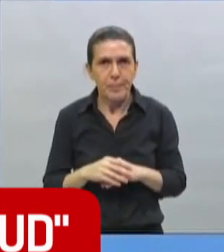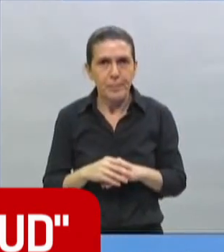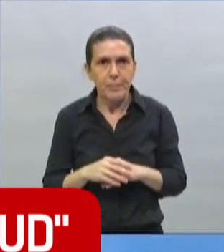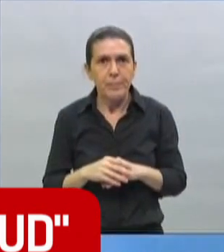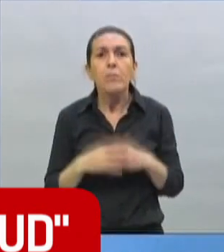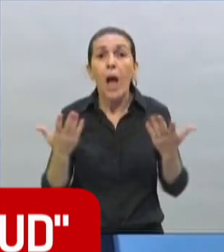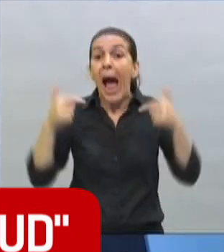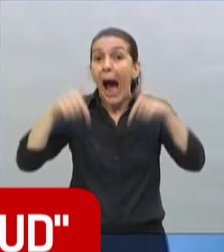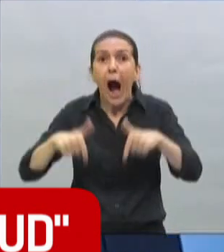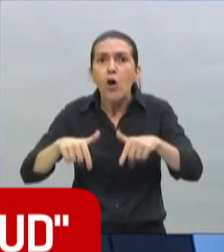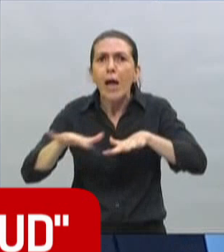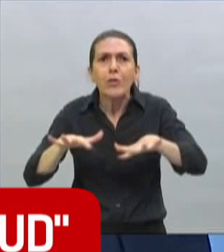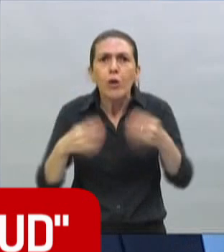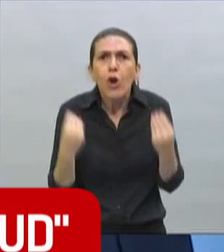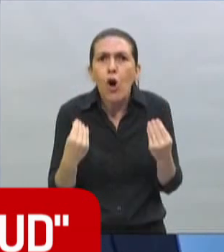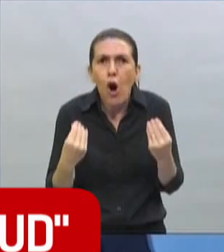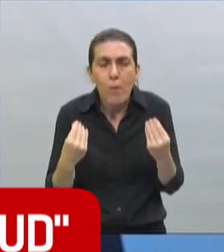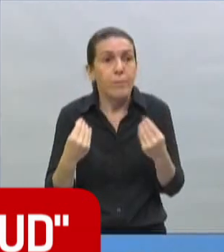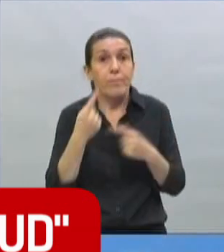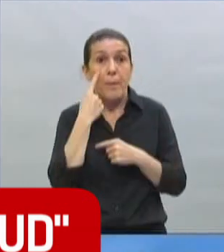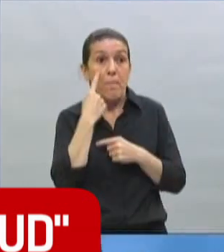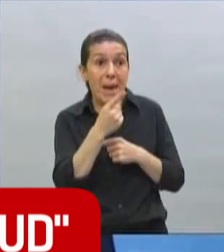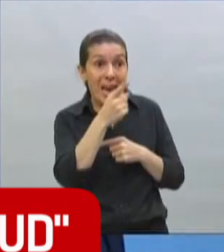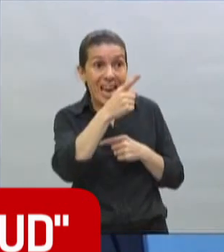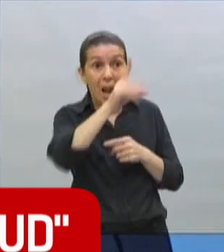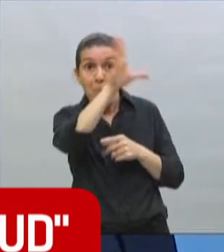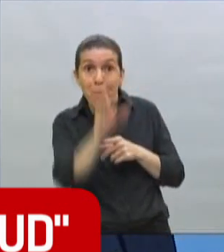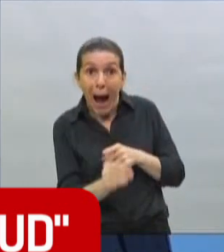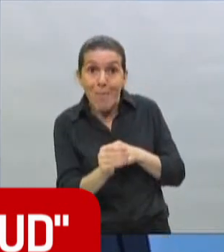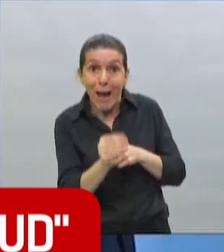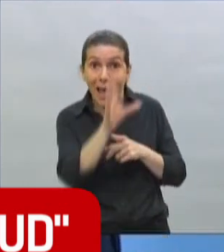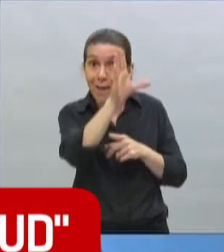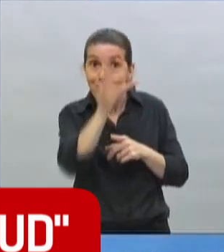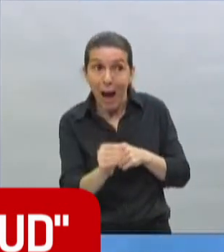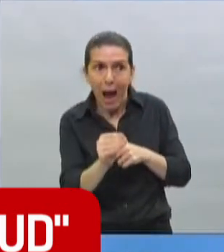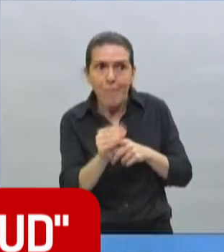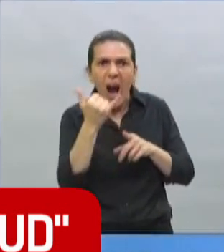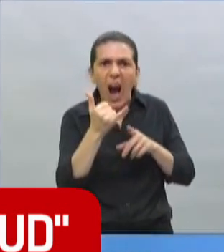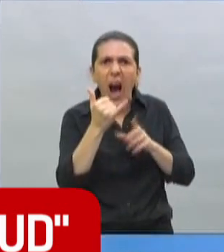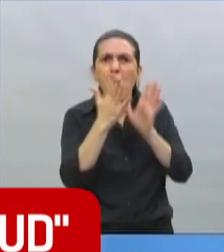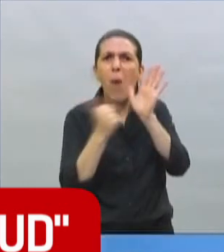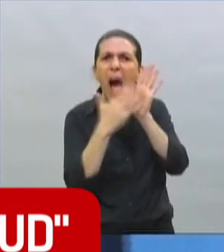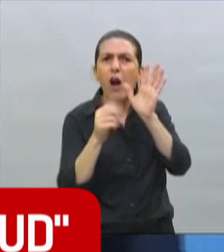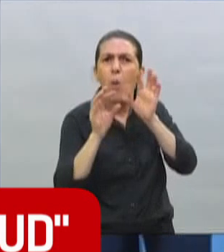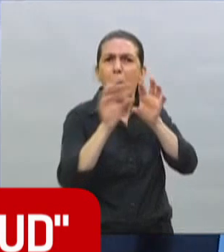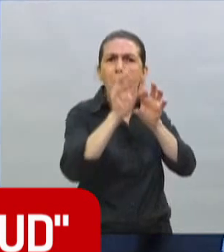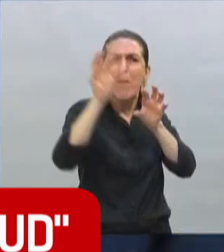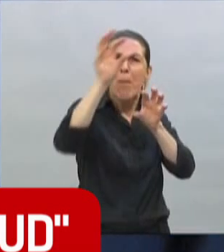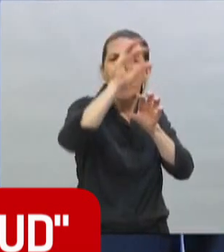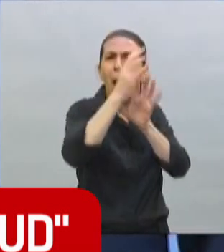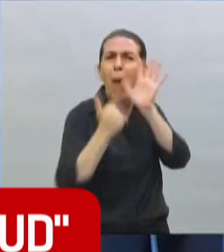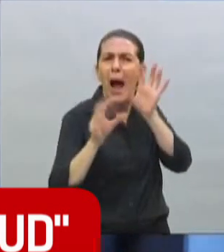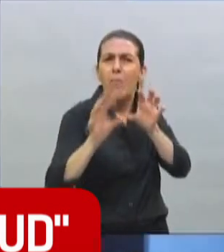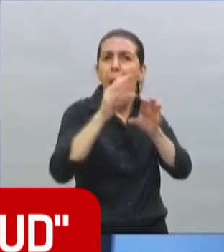¿Cómo estamos hoy? Miren, este mapa muestra muchas zonas blancas, muchas zonas en blanca. Es el mapa